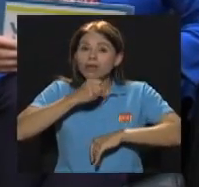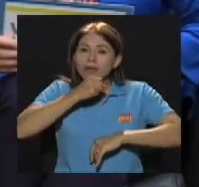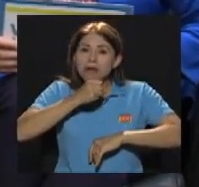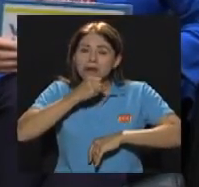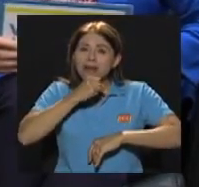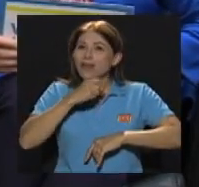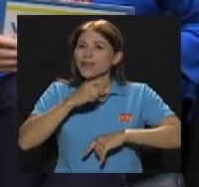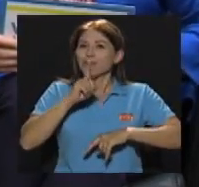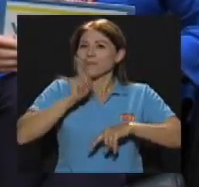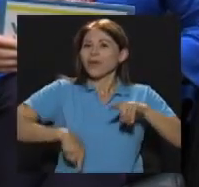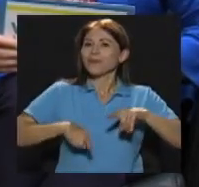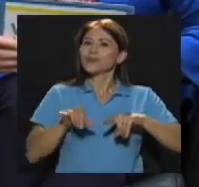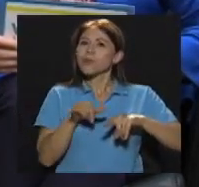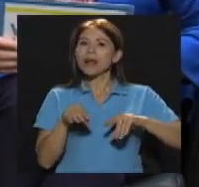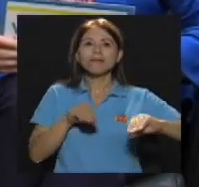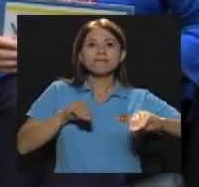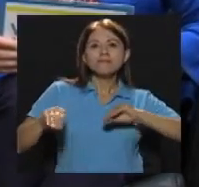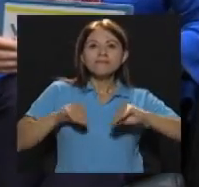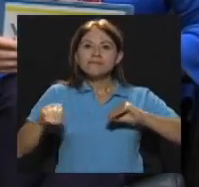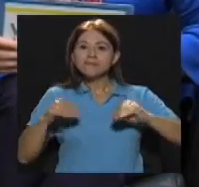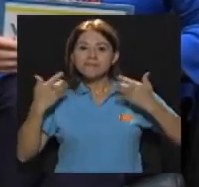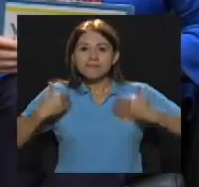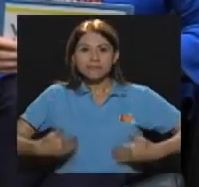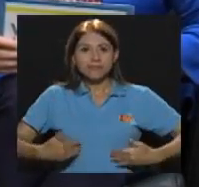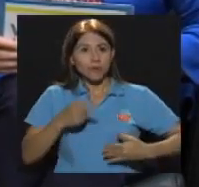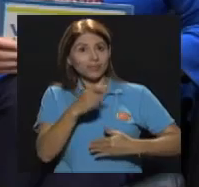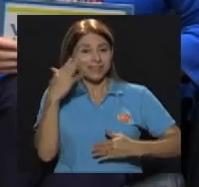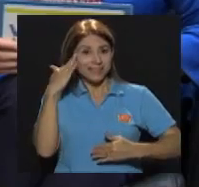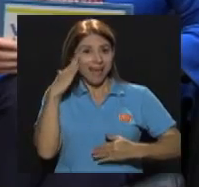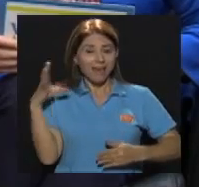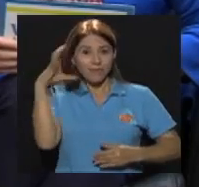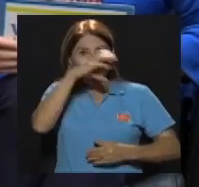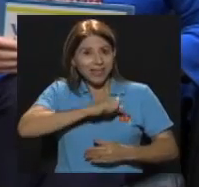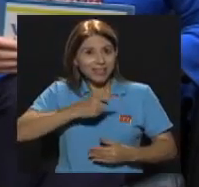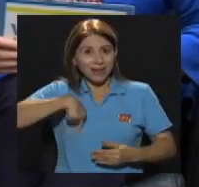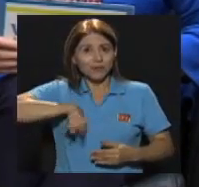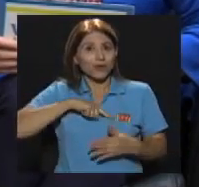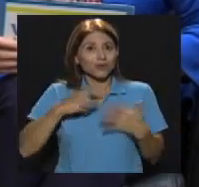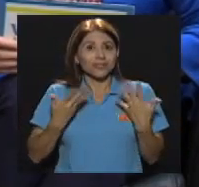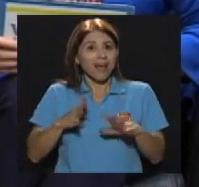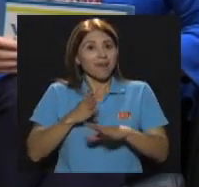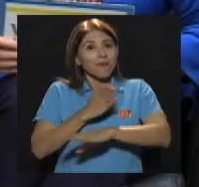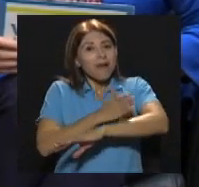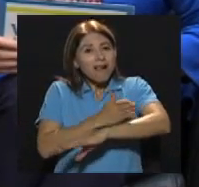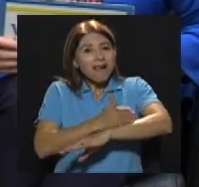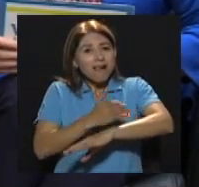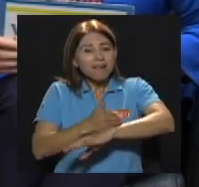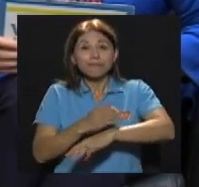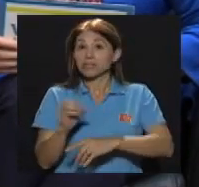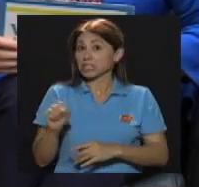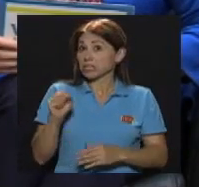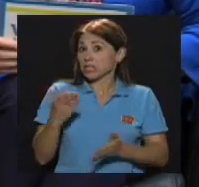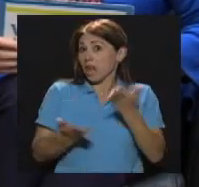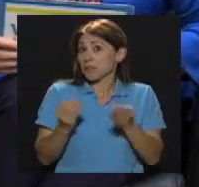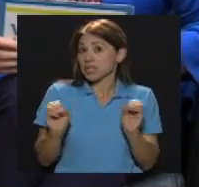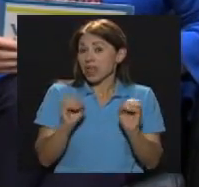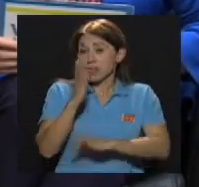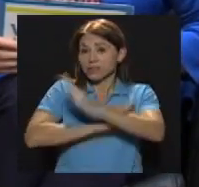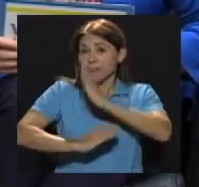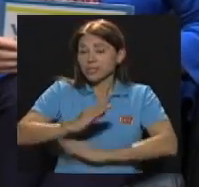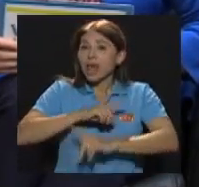Vamos perdiendo, usted, Saúl, lo ha visto también en consulta, son destrezas que vamos perdiendo. Claro. Y sin necesidad de llegar a una discapacidad, pero sí vamos